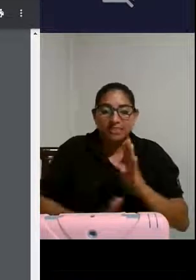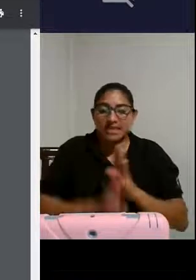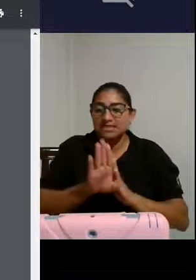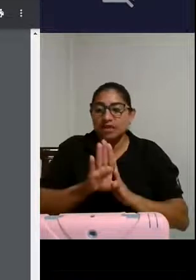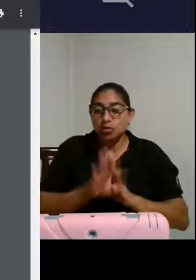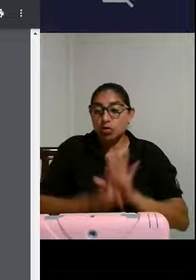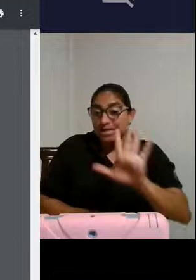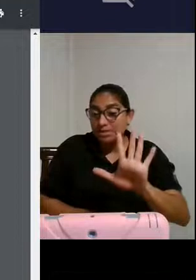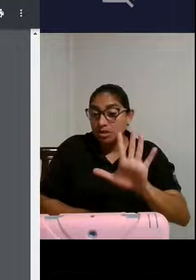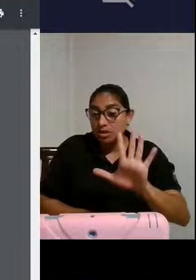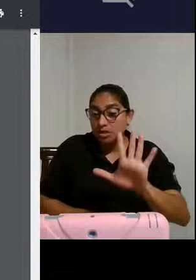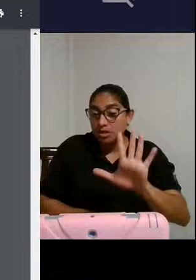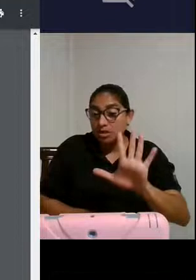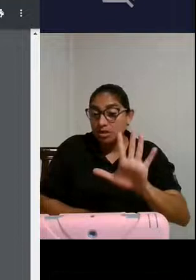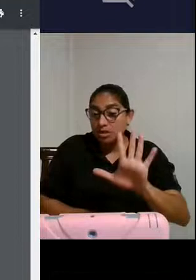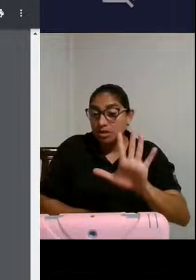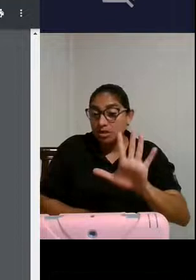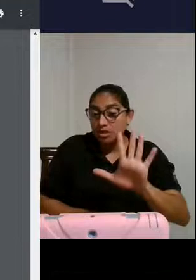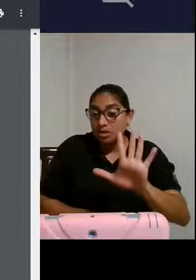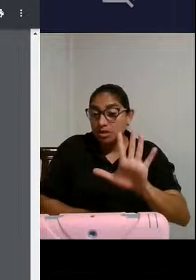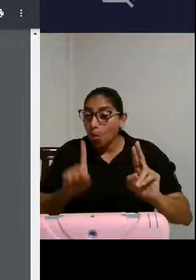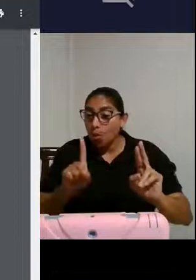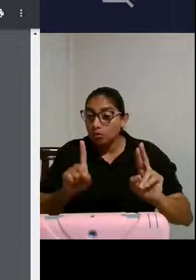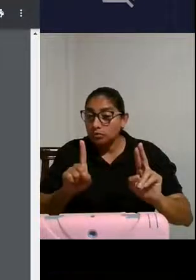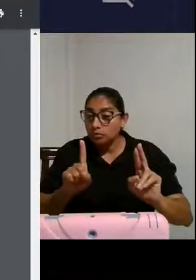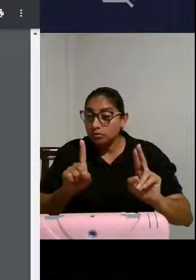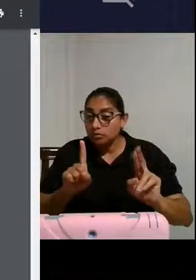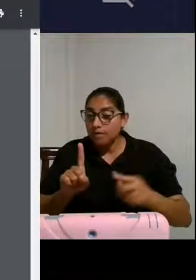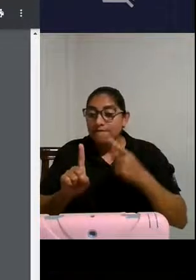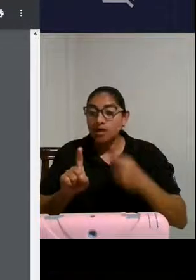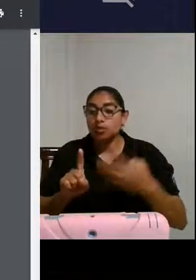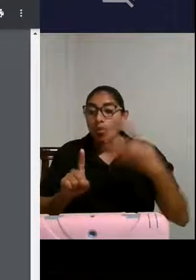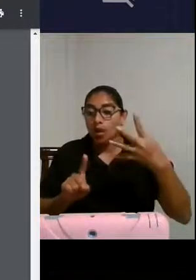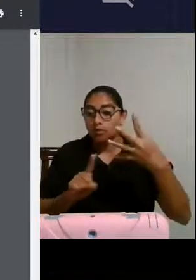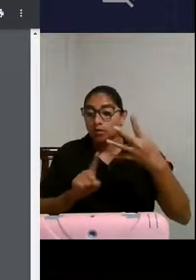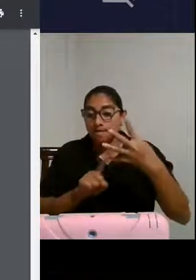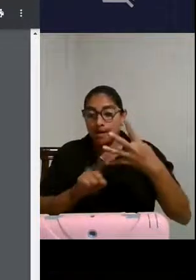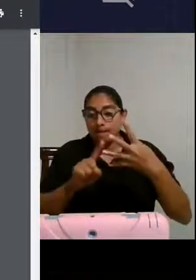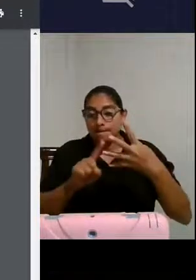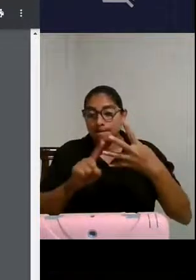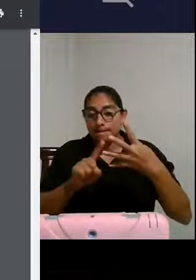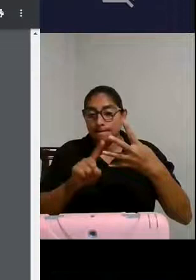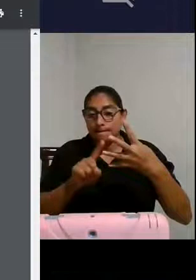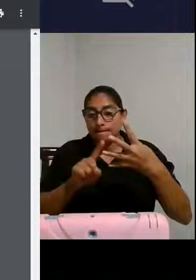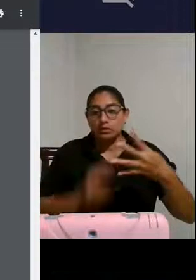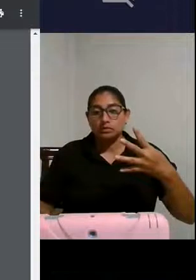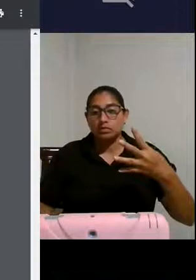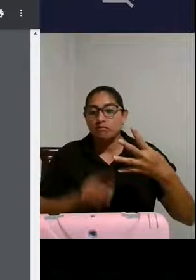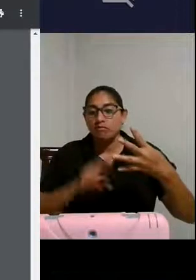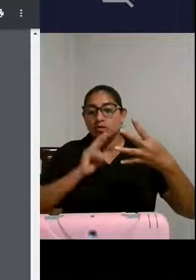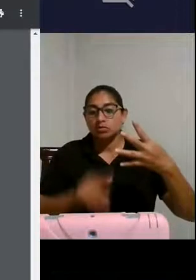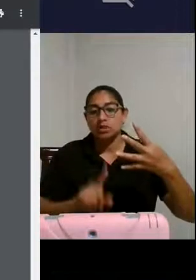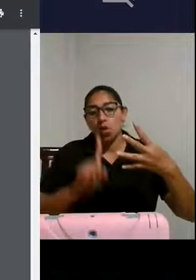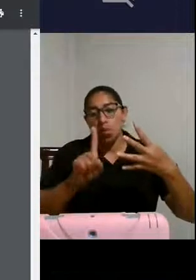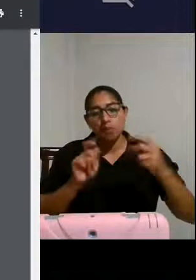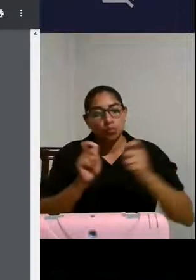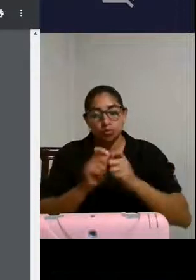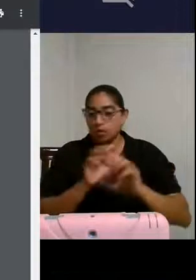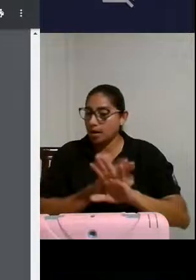entonces, por más que usted lo haya hecho, pero no nos anotaste nada, vas a tener 1 punto.